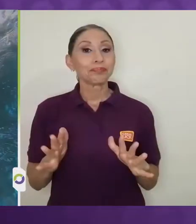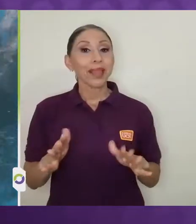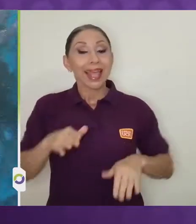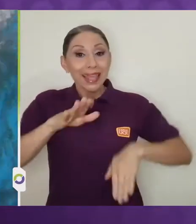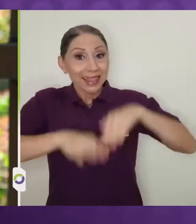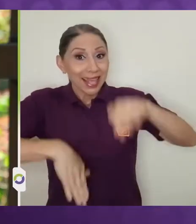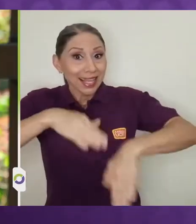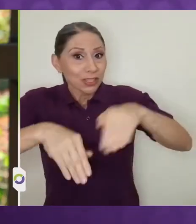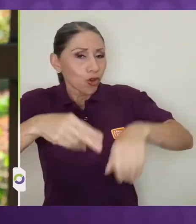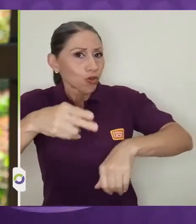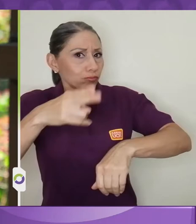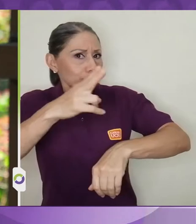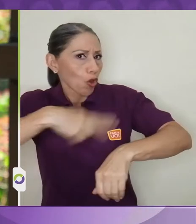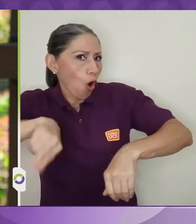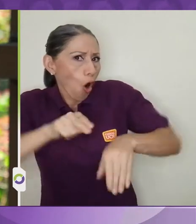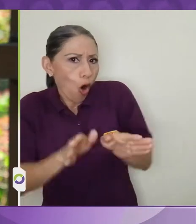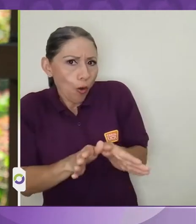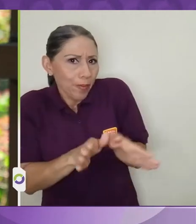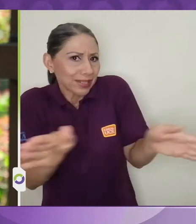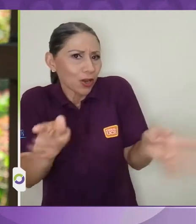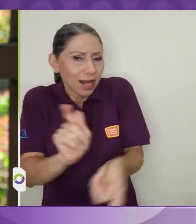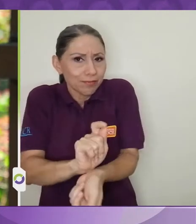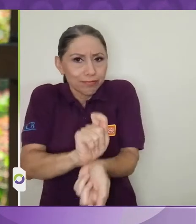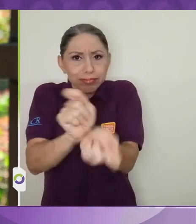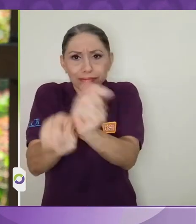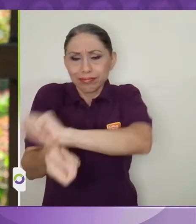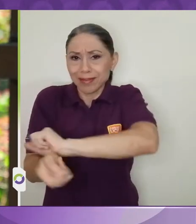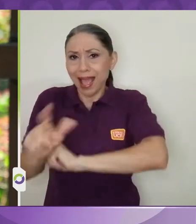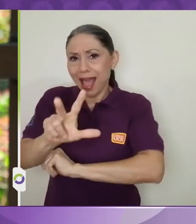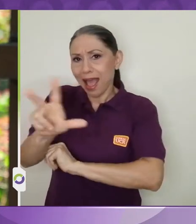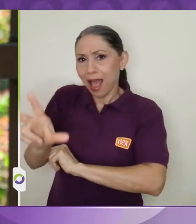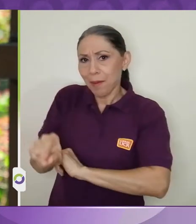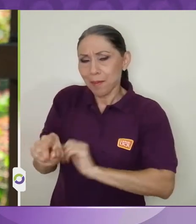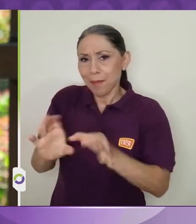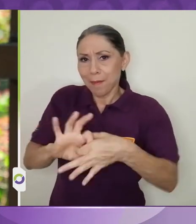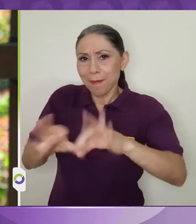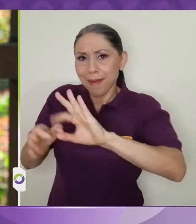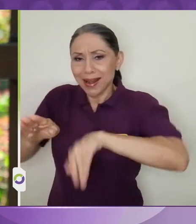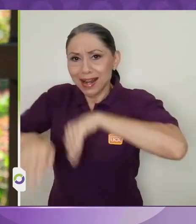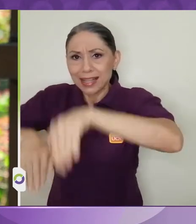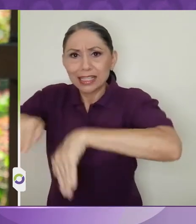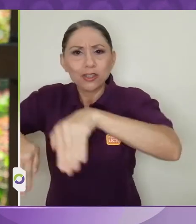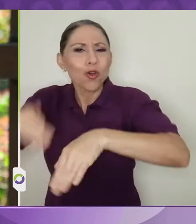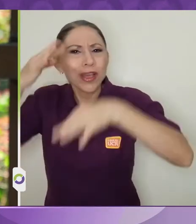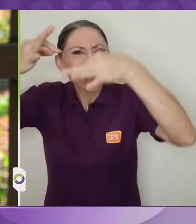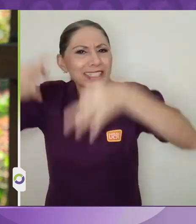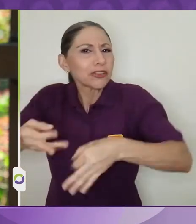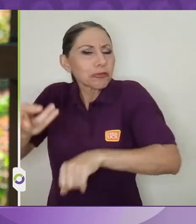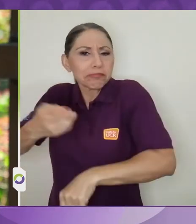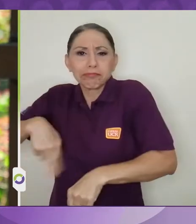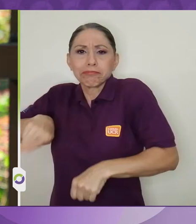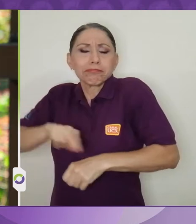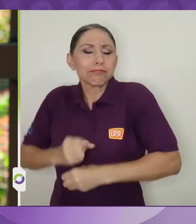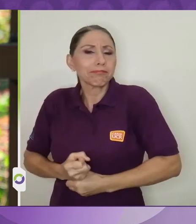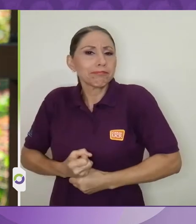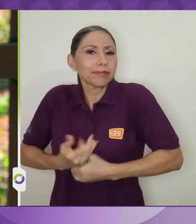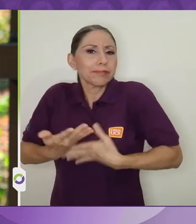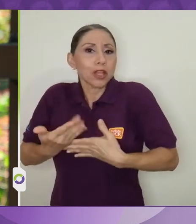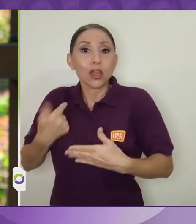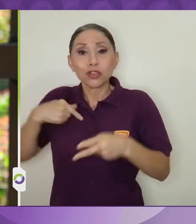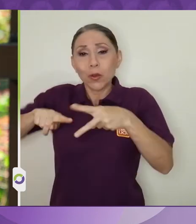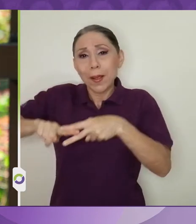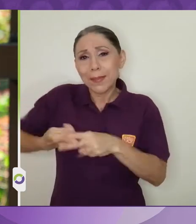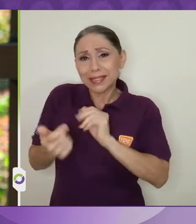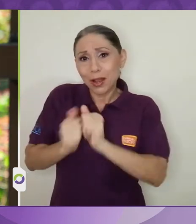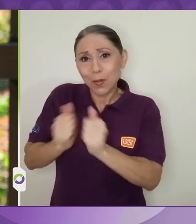La transición de natación convencional a paranatación fue una decisión bastante espontánea. Yo empecé a